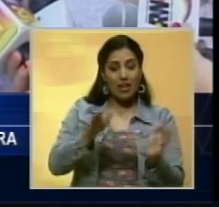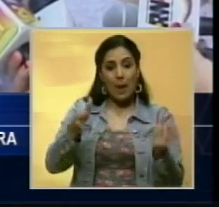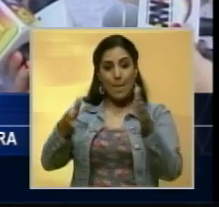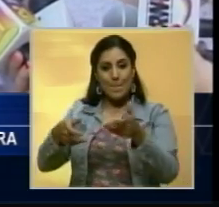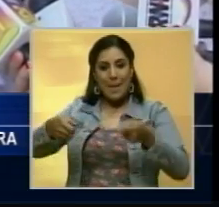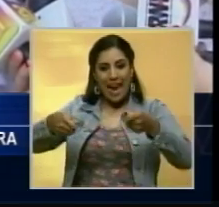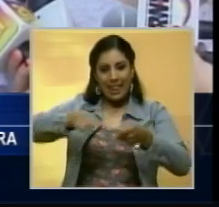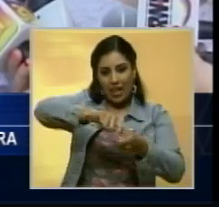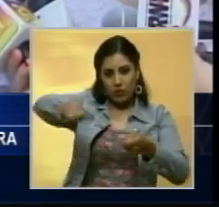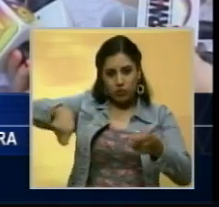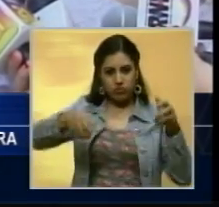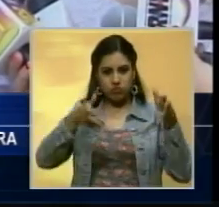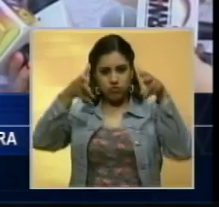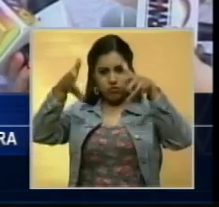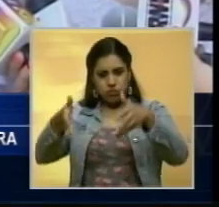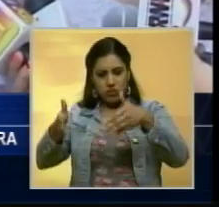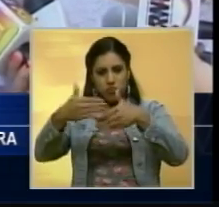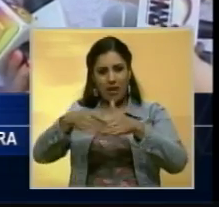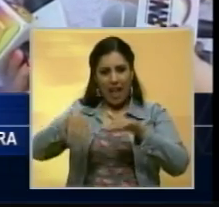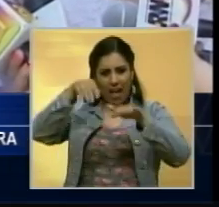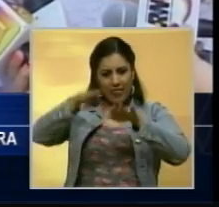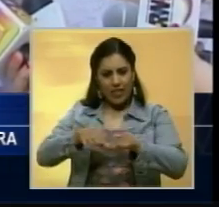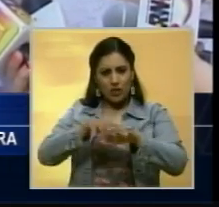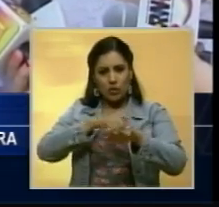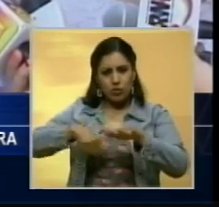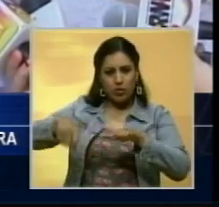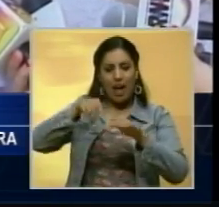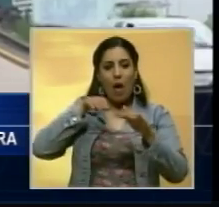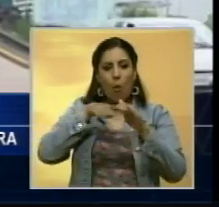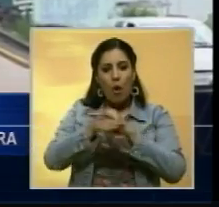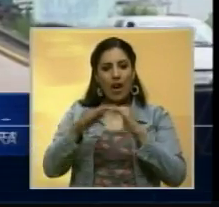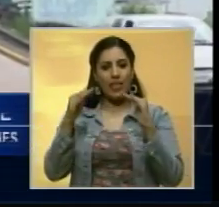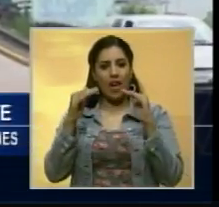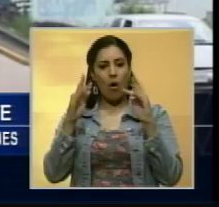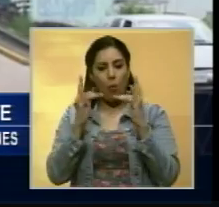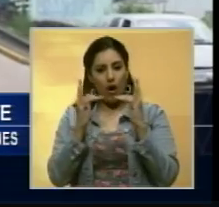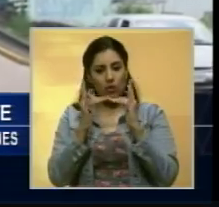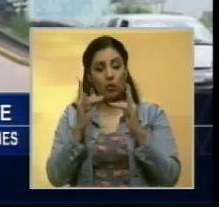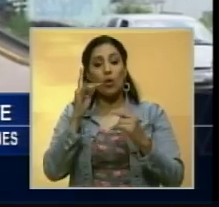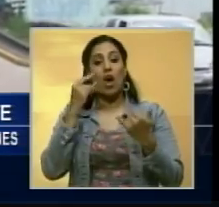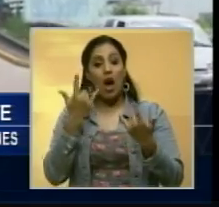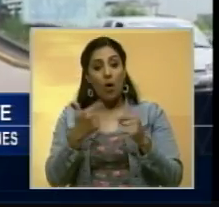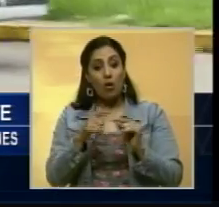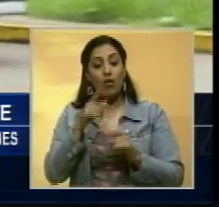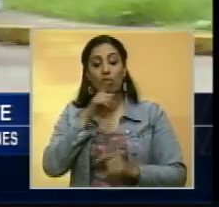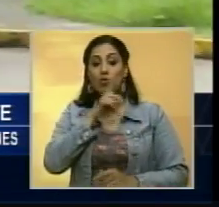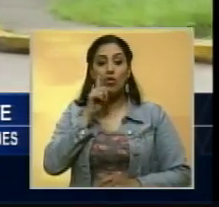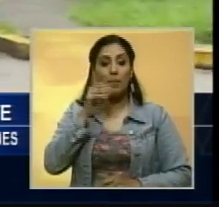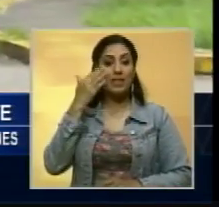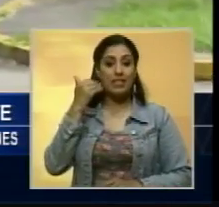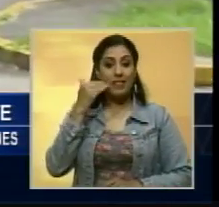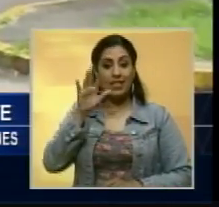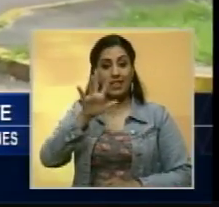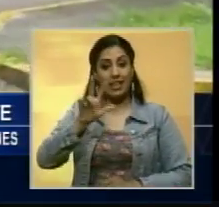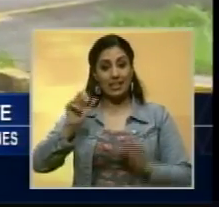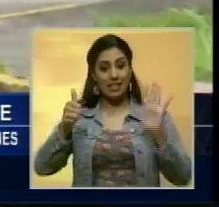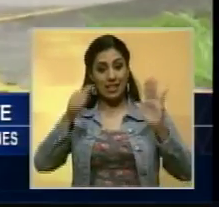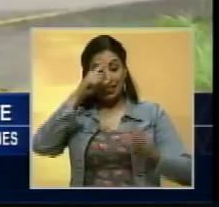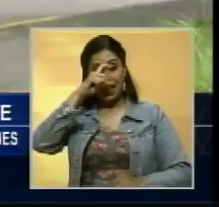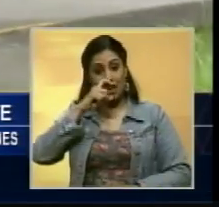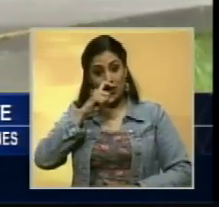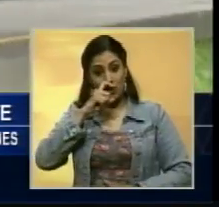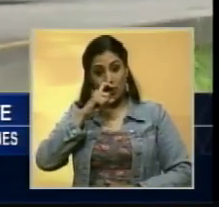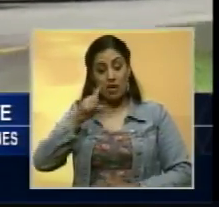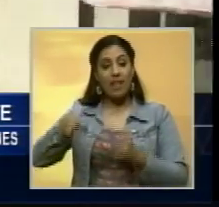en una maleta, colocándolo en el interior de una de las habitaciones. El homicida, identificado como David García, de 36